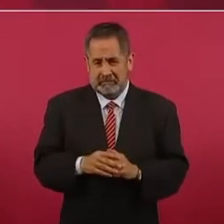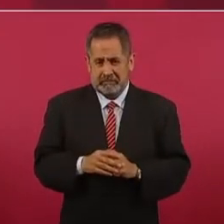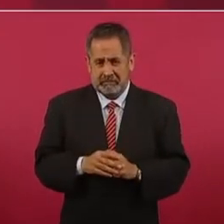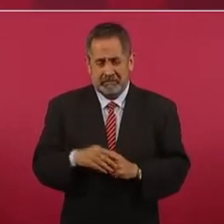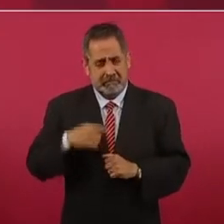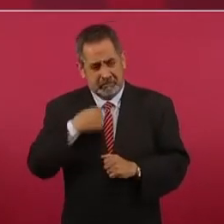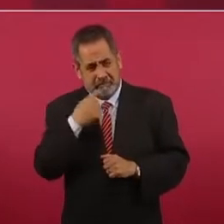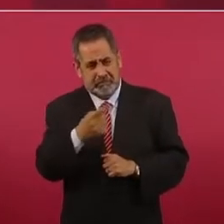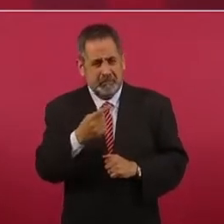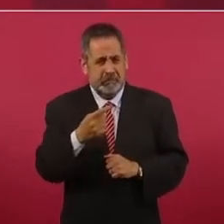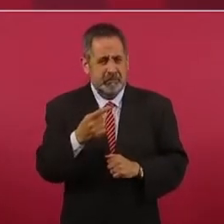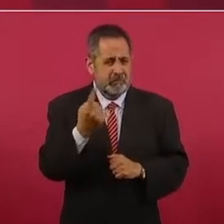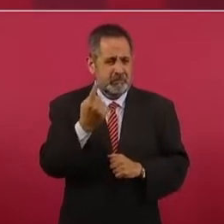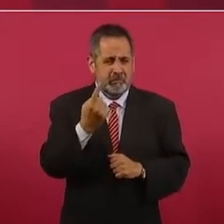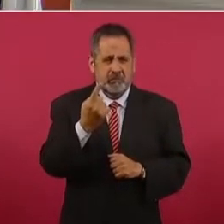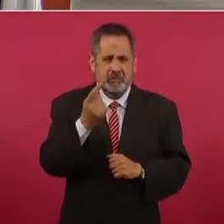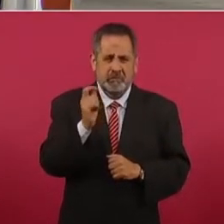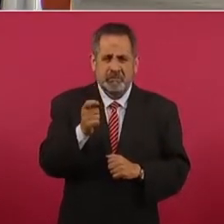decía yo, $5